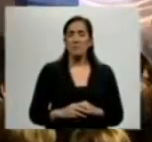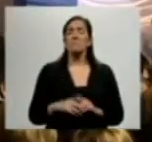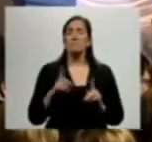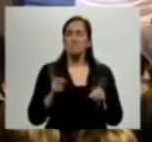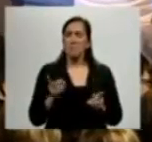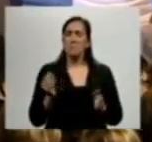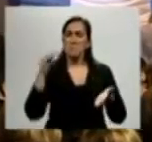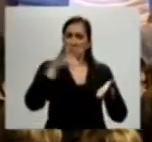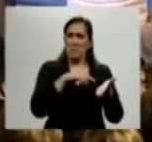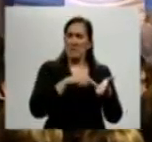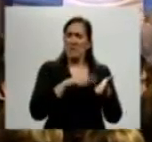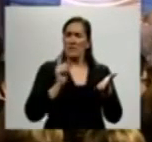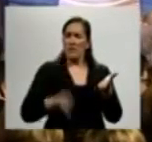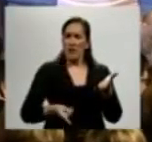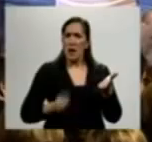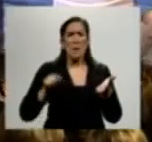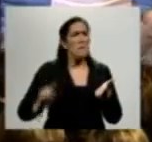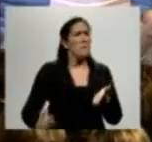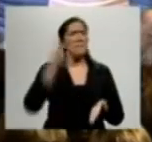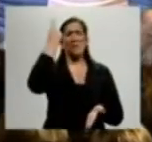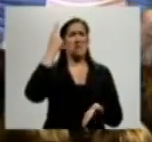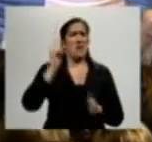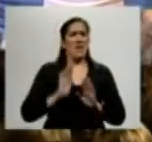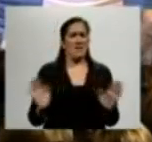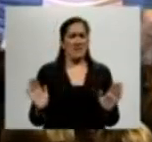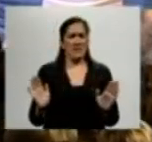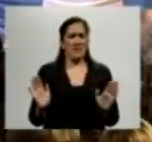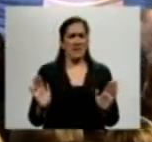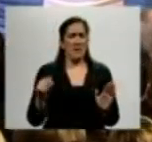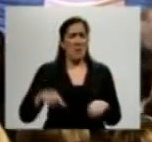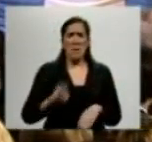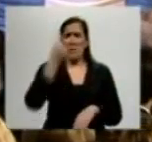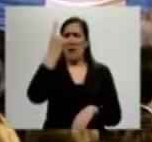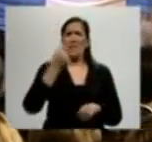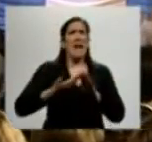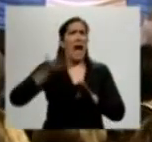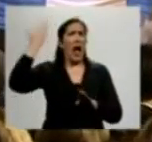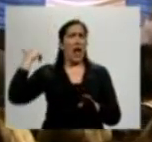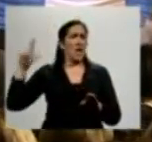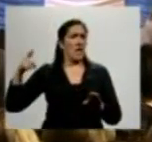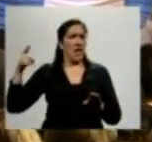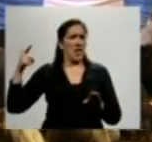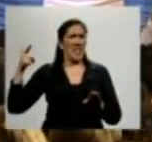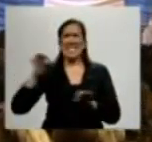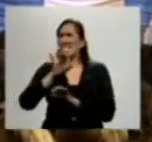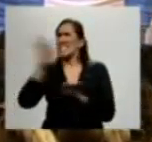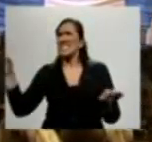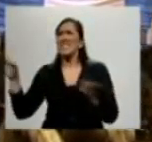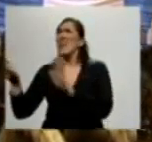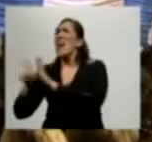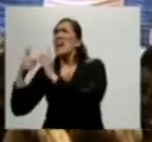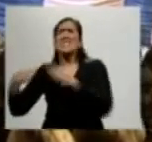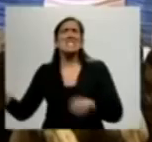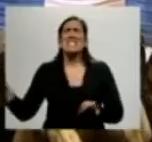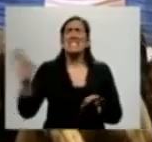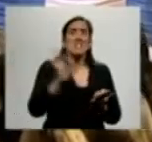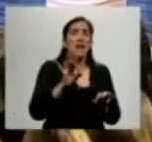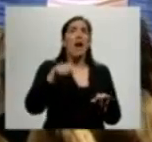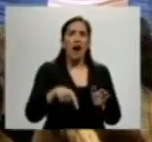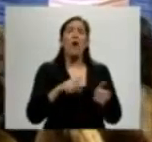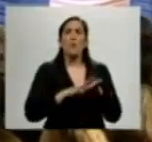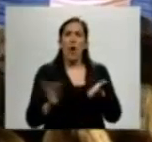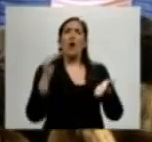que además contempla por primera vez lo que no estaba contemplado en ninguna parte y que son el servicio